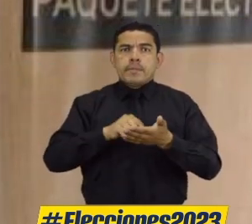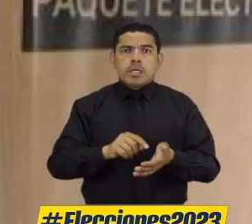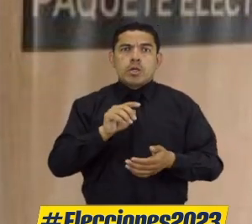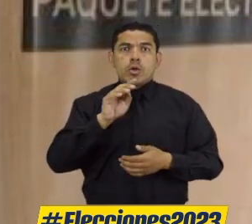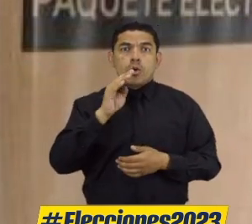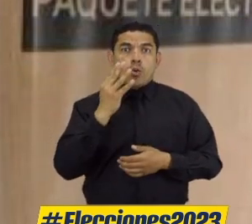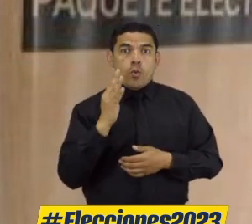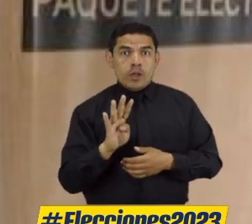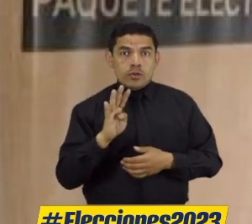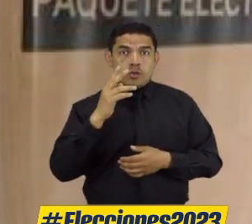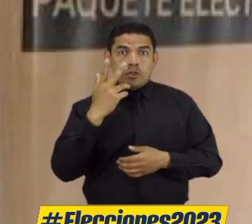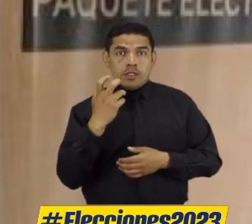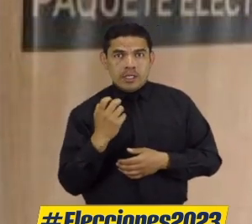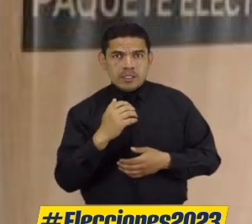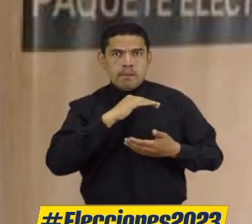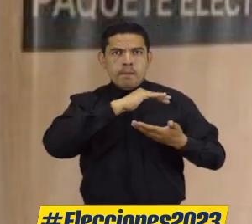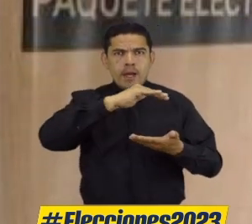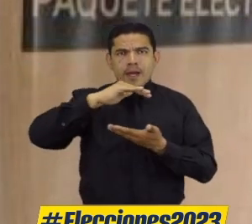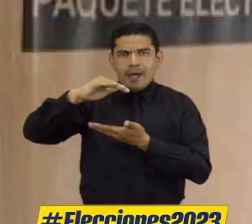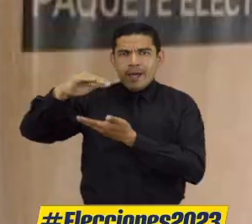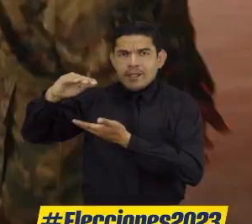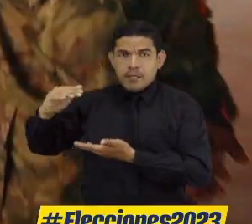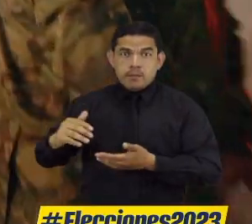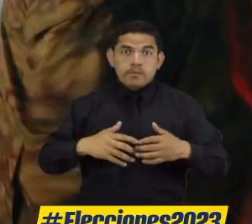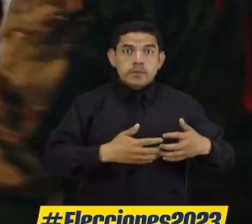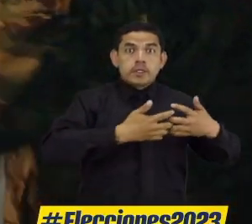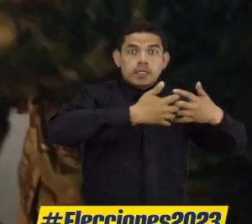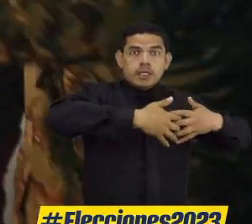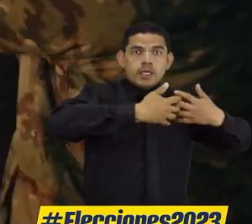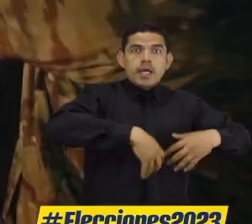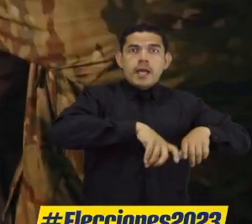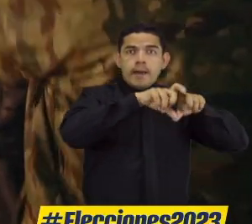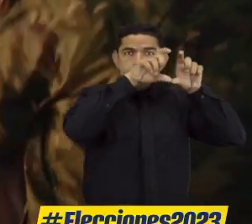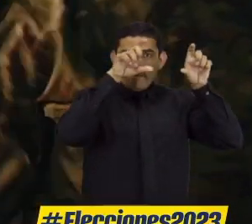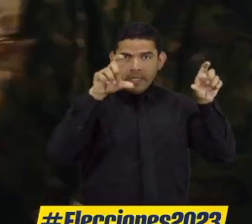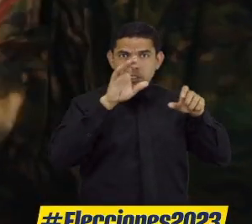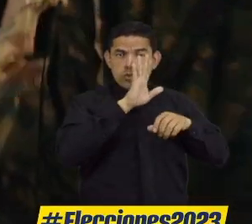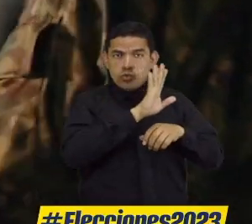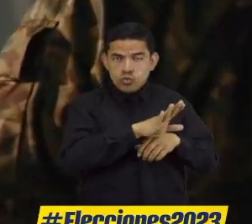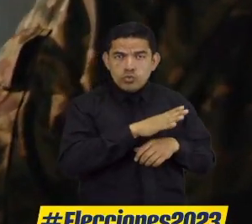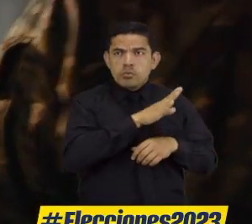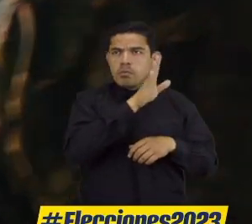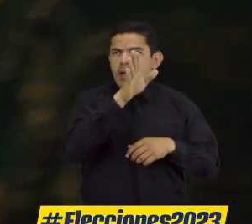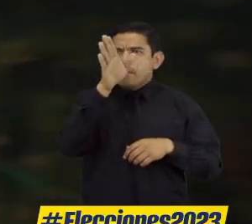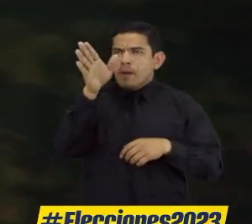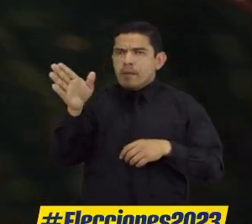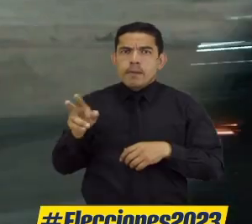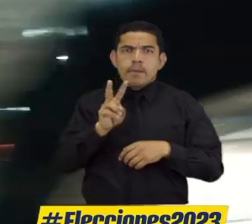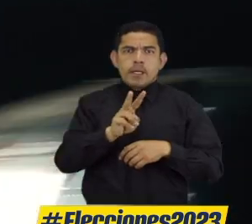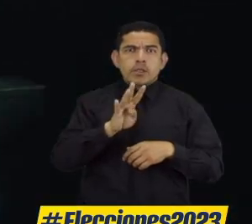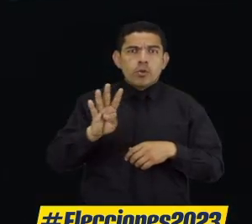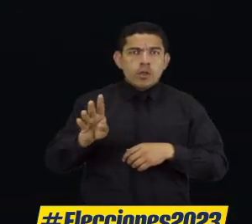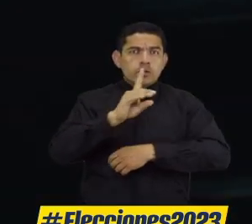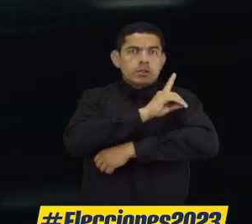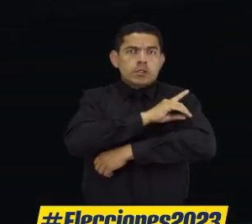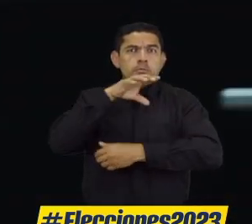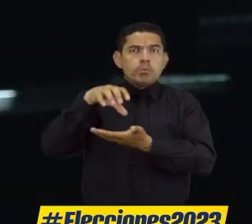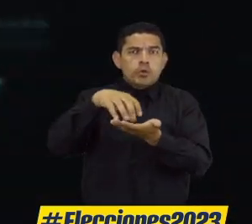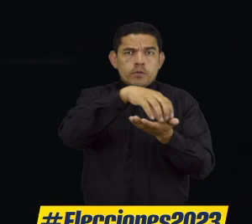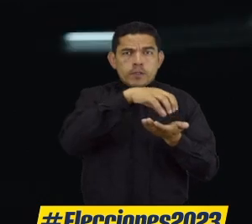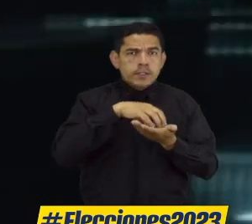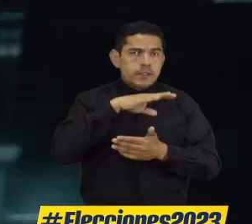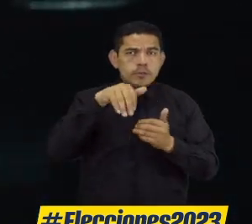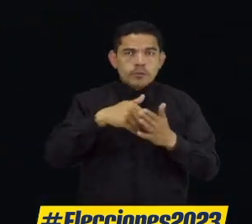2.413 paquetes electorales desde la empresa integradora Montgar hacia las 24 delegaciones provinciales